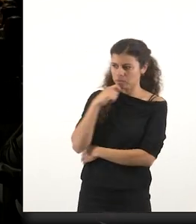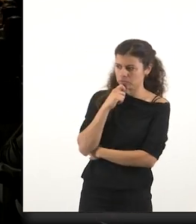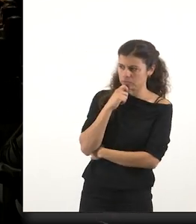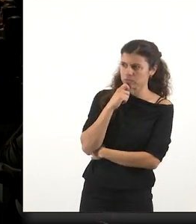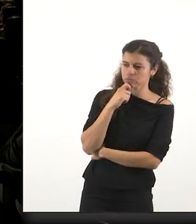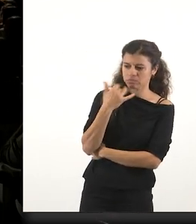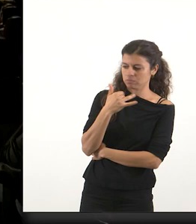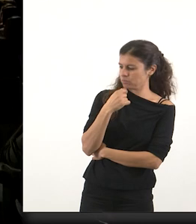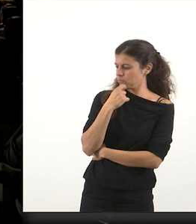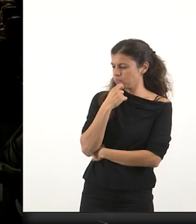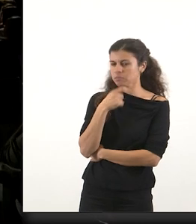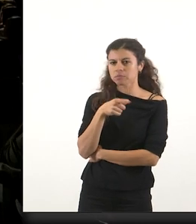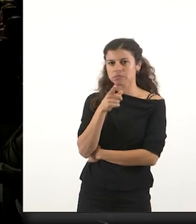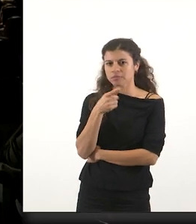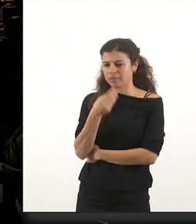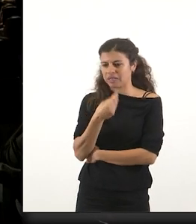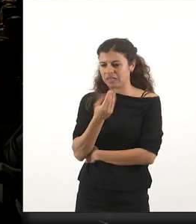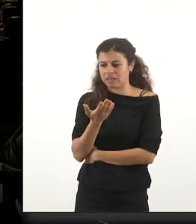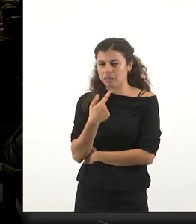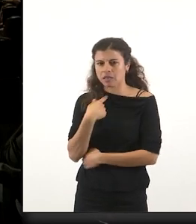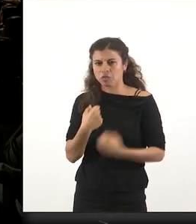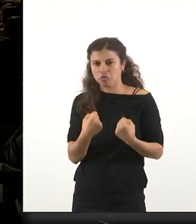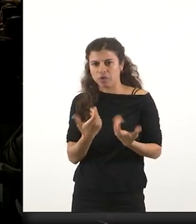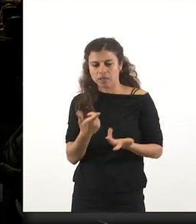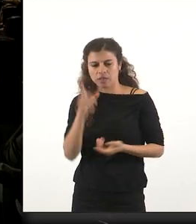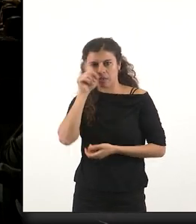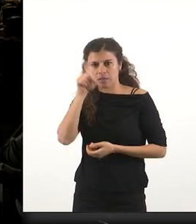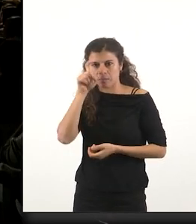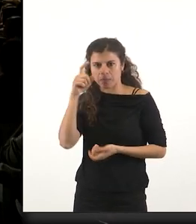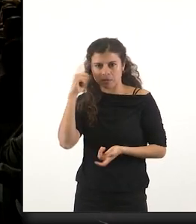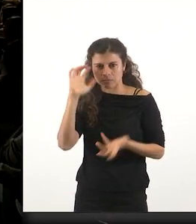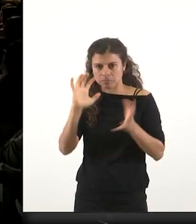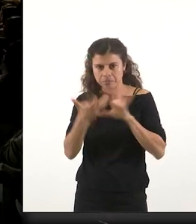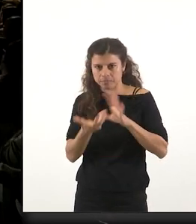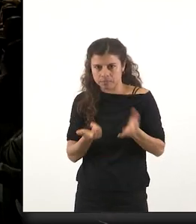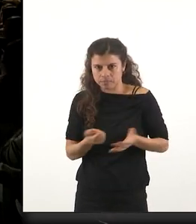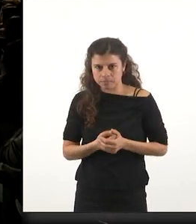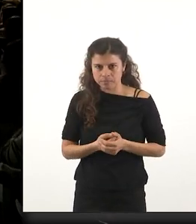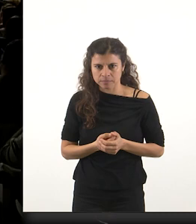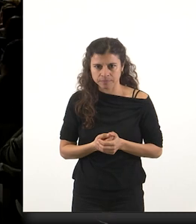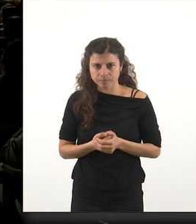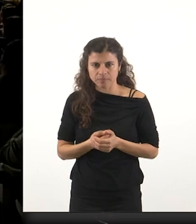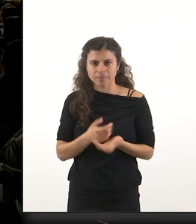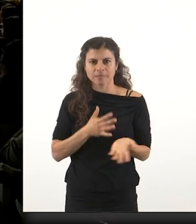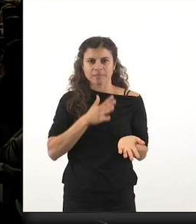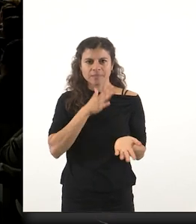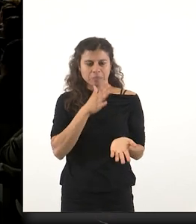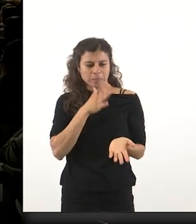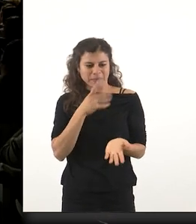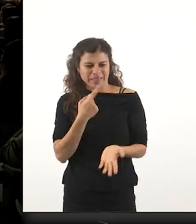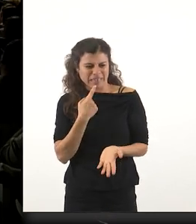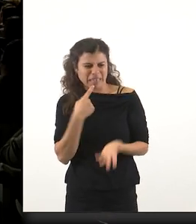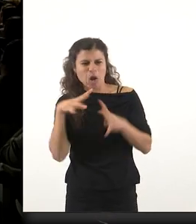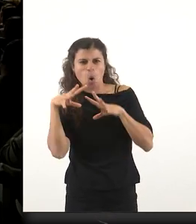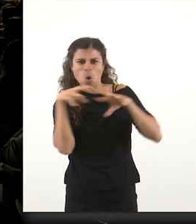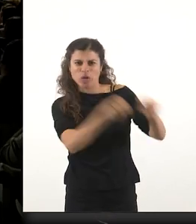Escucha, nena, escucha, nena, escucha. Está muy fuerte, ¿eh? A la maestra se le acaba de ir la olla de una manera... Porque está acá que dice de